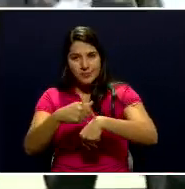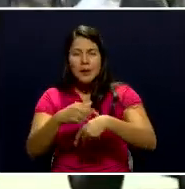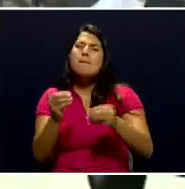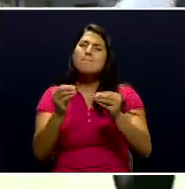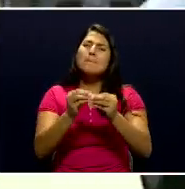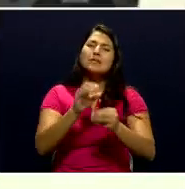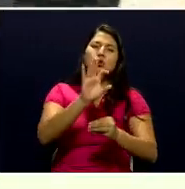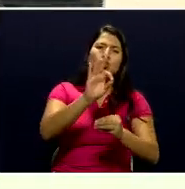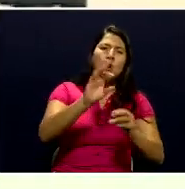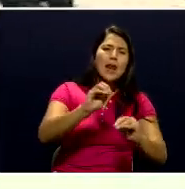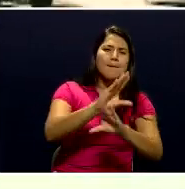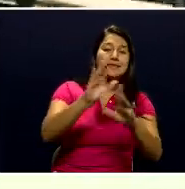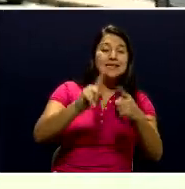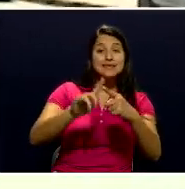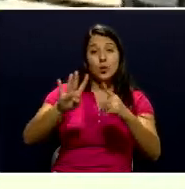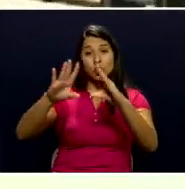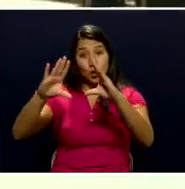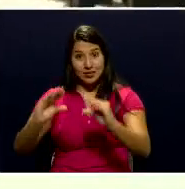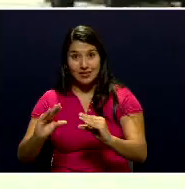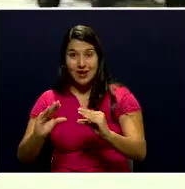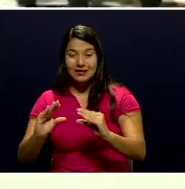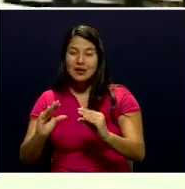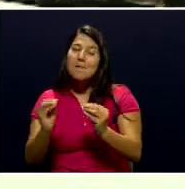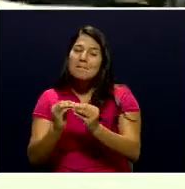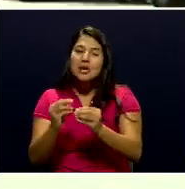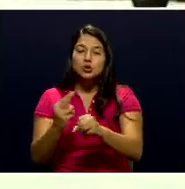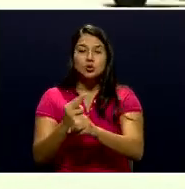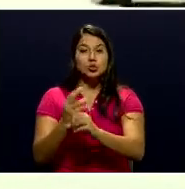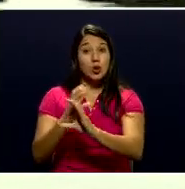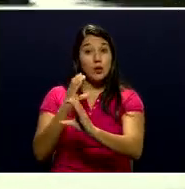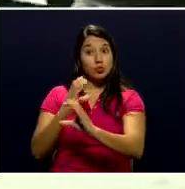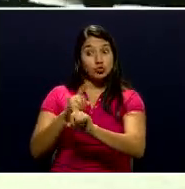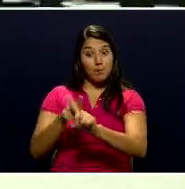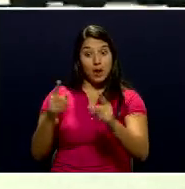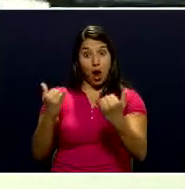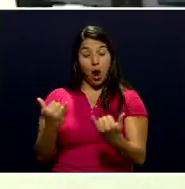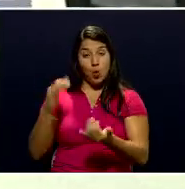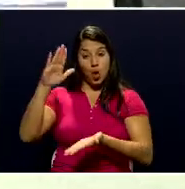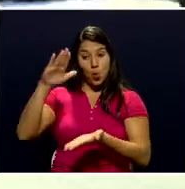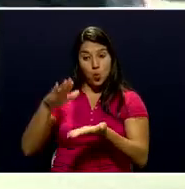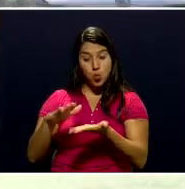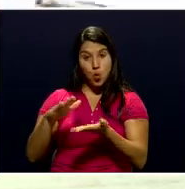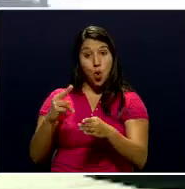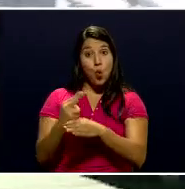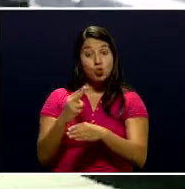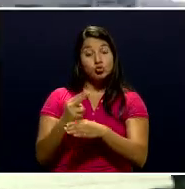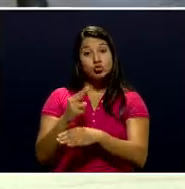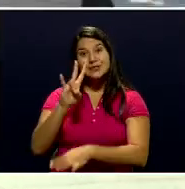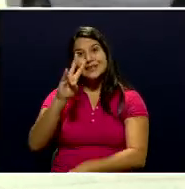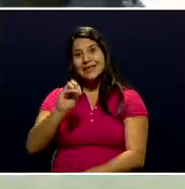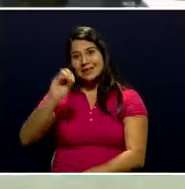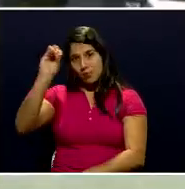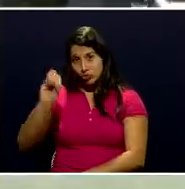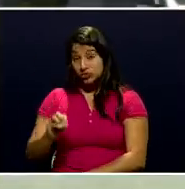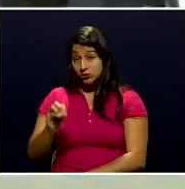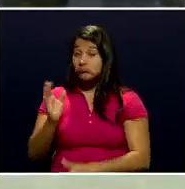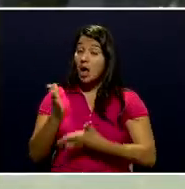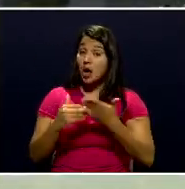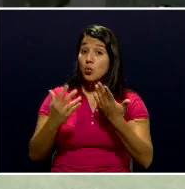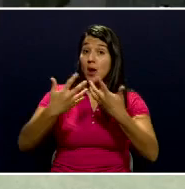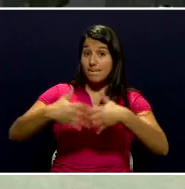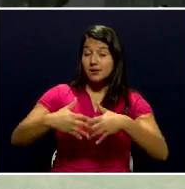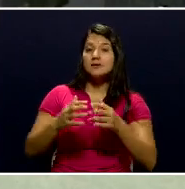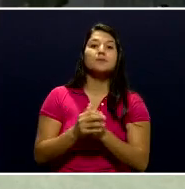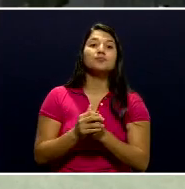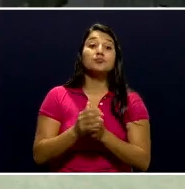de pasajeros disminuyó a raíz de la pandemia COVID-19, hasta en un 70% en algunas empresas. Pues muchos de los